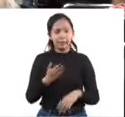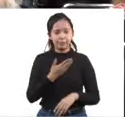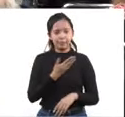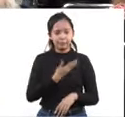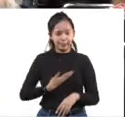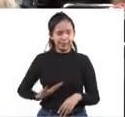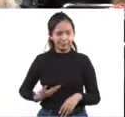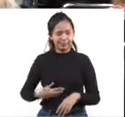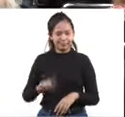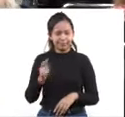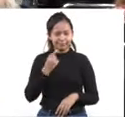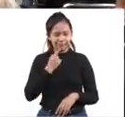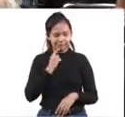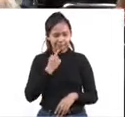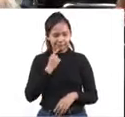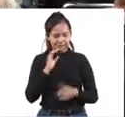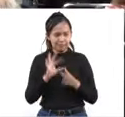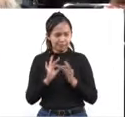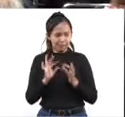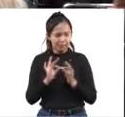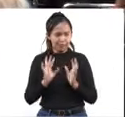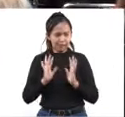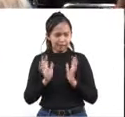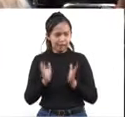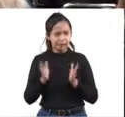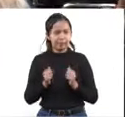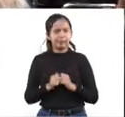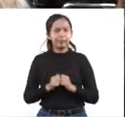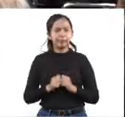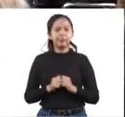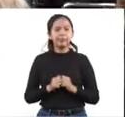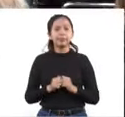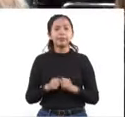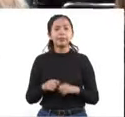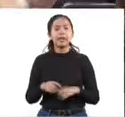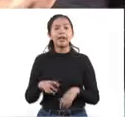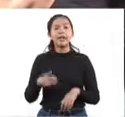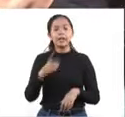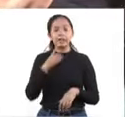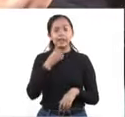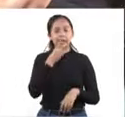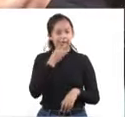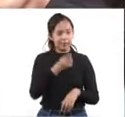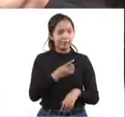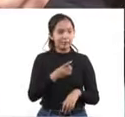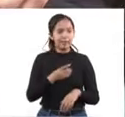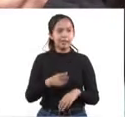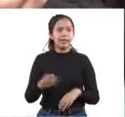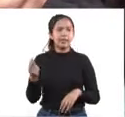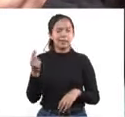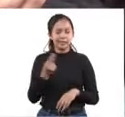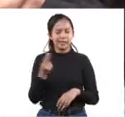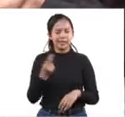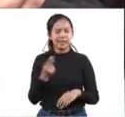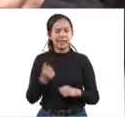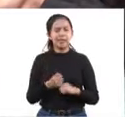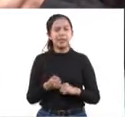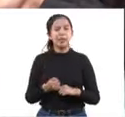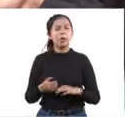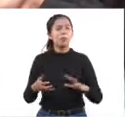República en sus últimas mañaneras, si lo han escuchado, necesita mano de obra de las y los